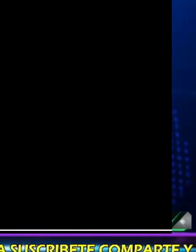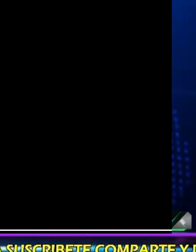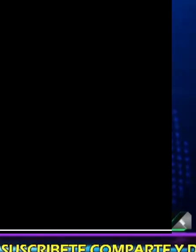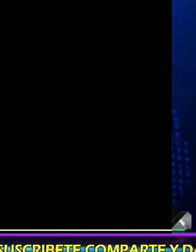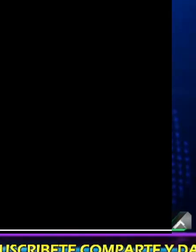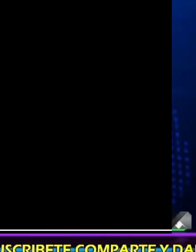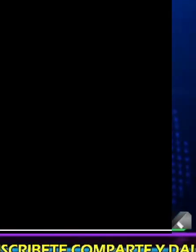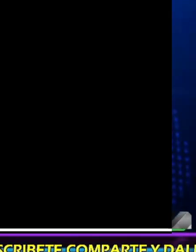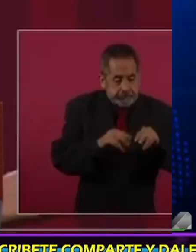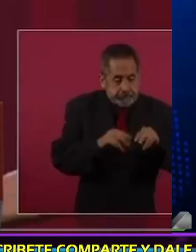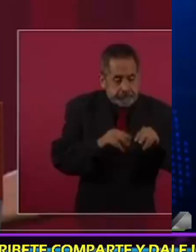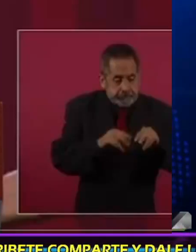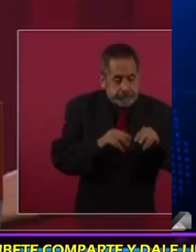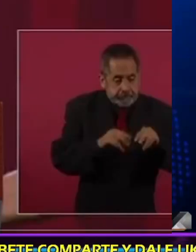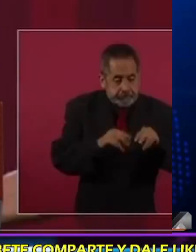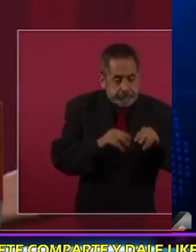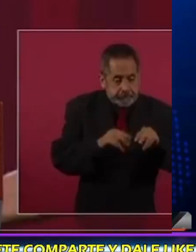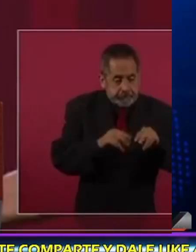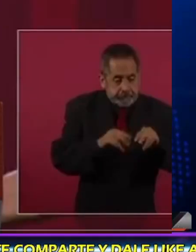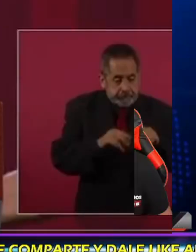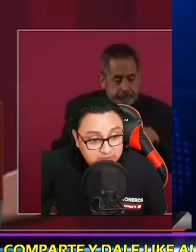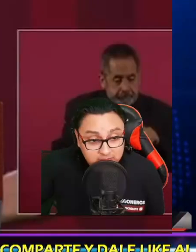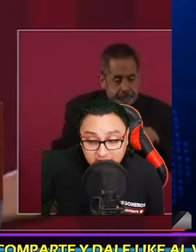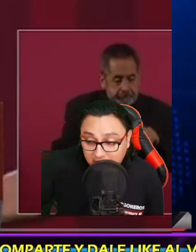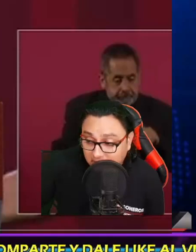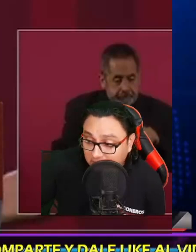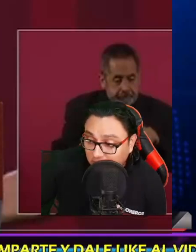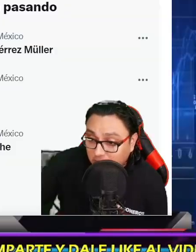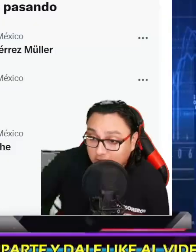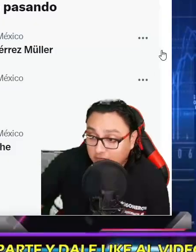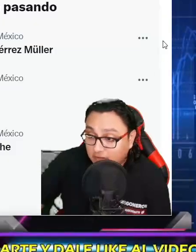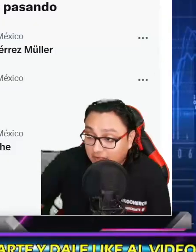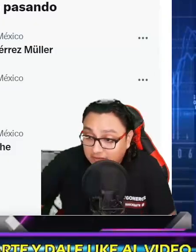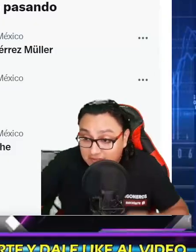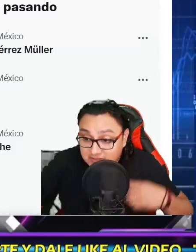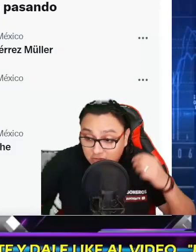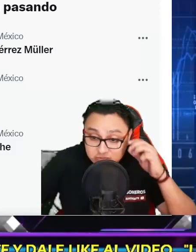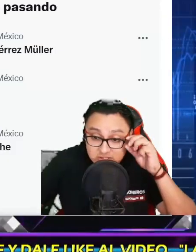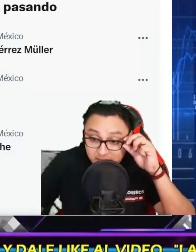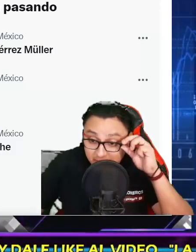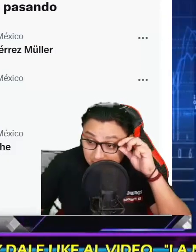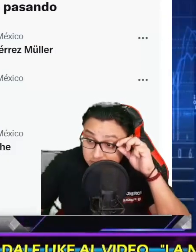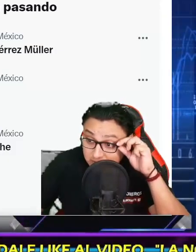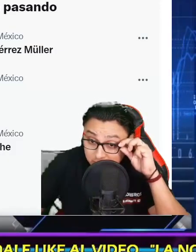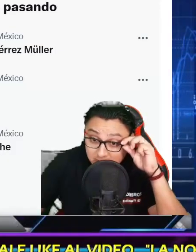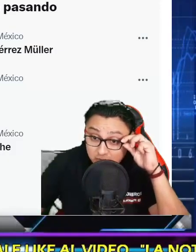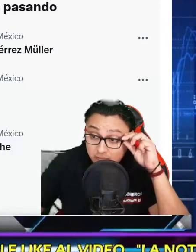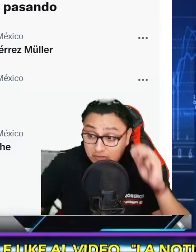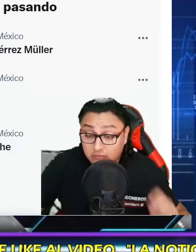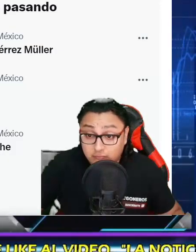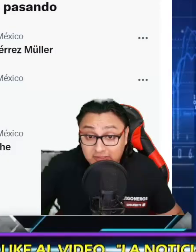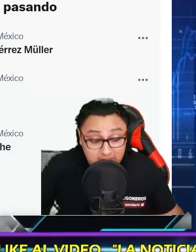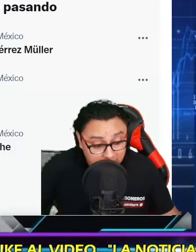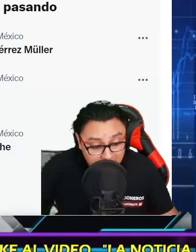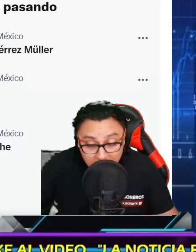Así lo dio a conocer el presidente Andrés Manuel López Obrador tocando este tema de Alejandro Moreno Cárdenas, que como siempre acusando al